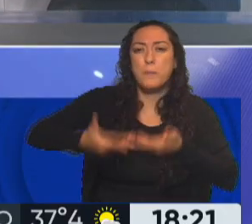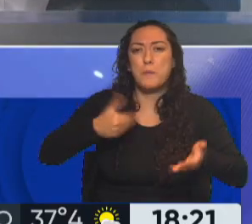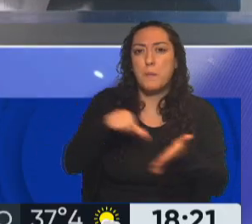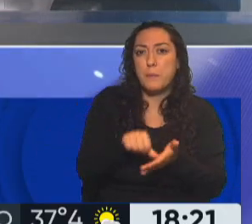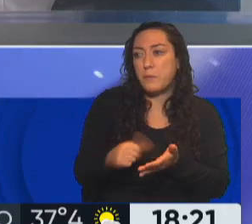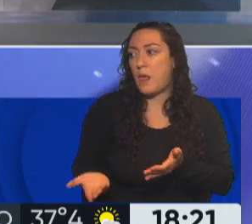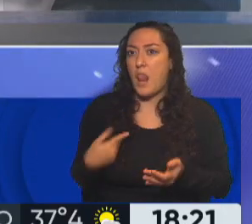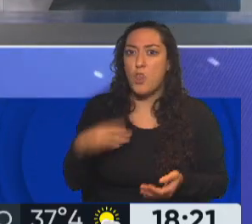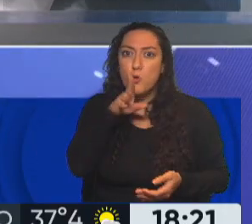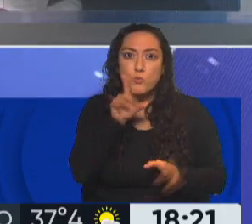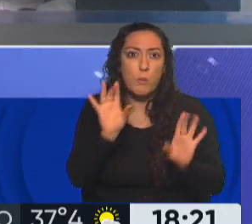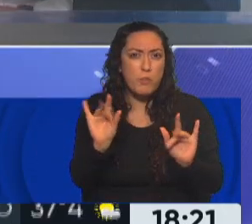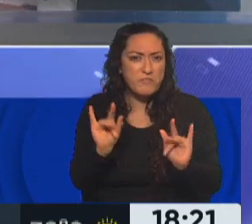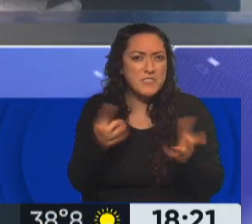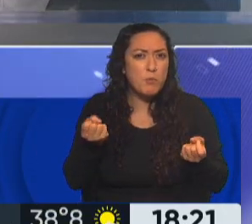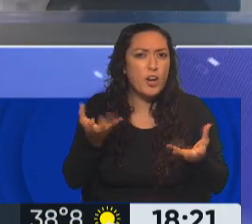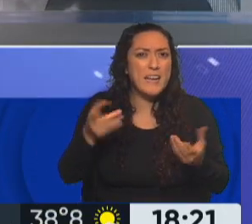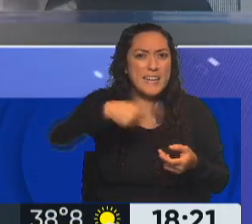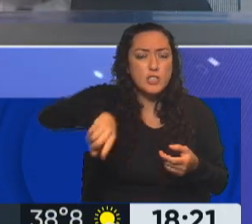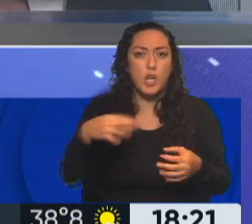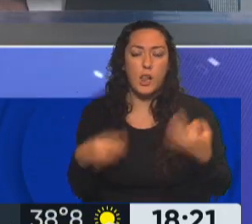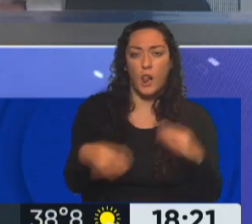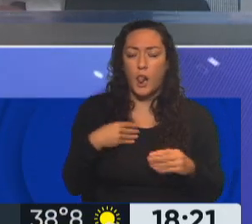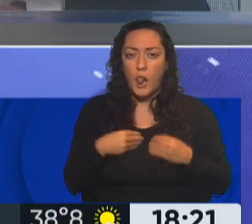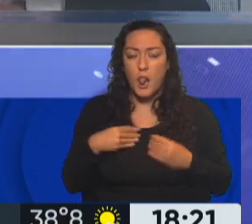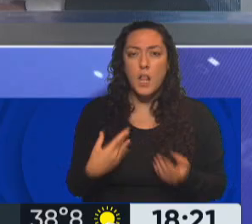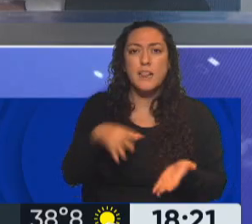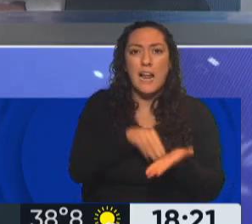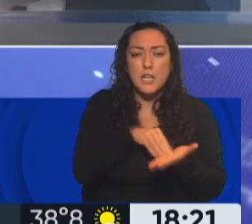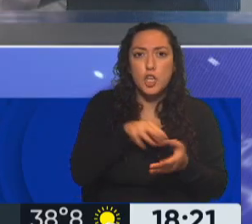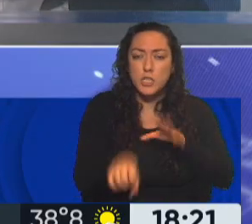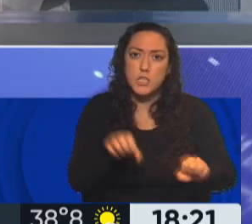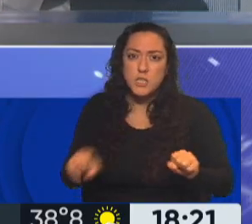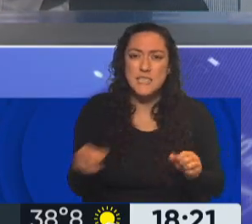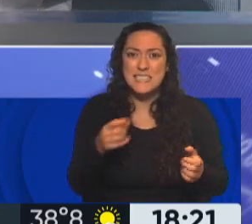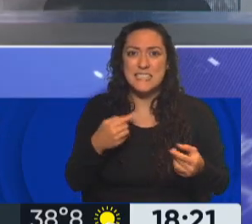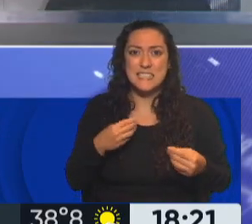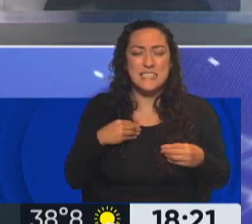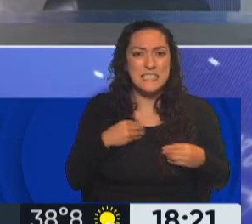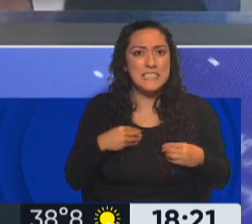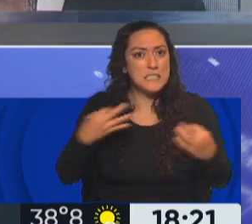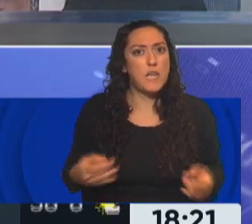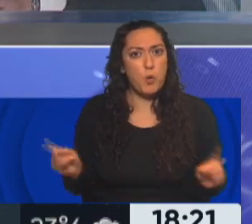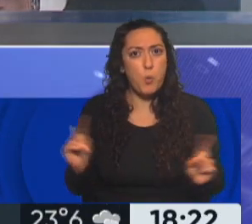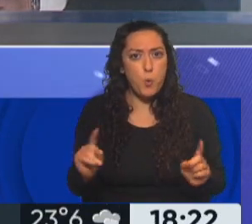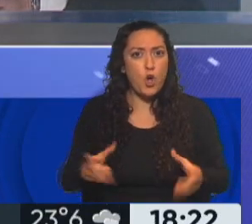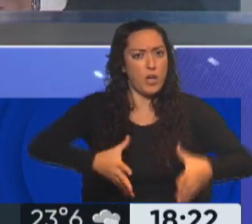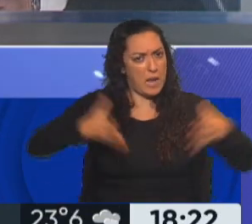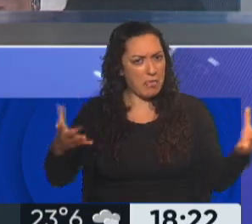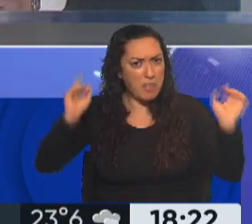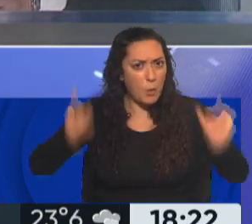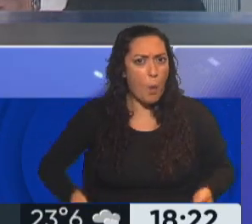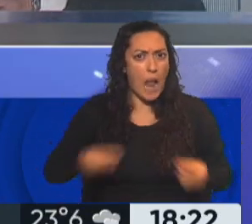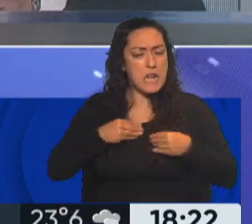como Rusia, un actor territorial sensiblemente inseguro, es un actor inseguro más allá del tamaño, de manera